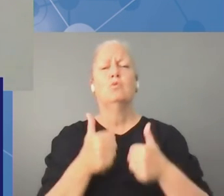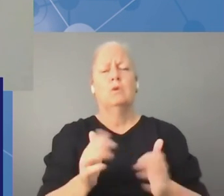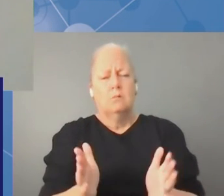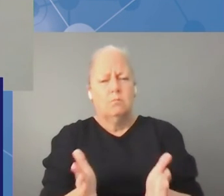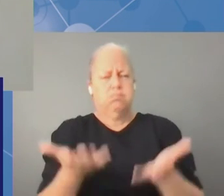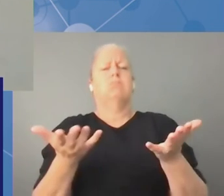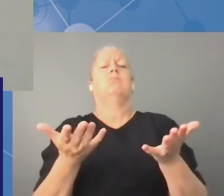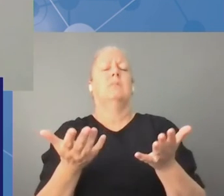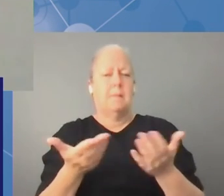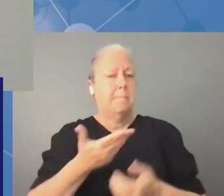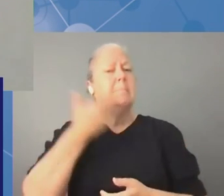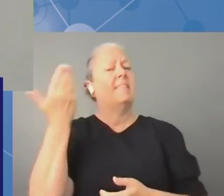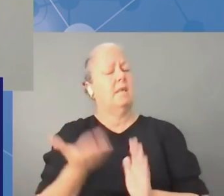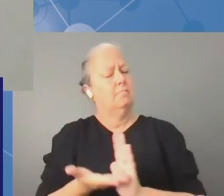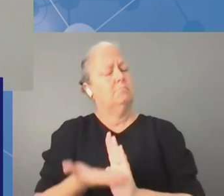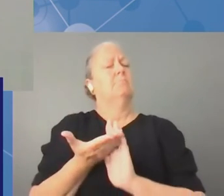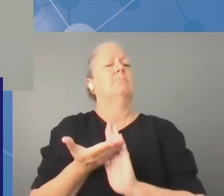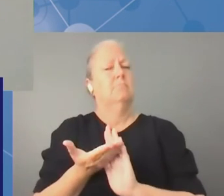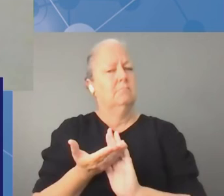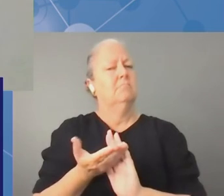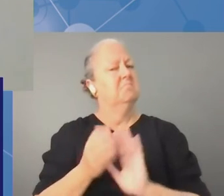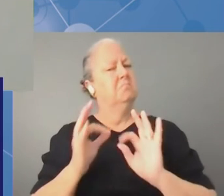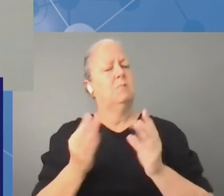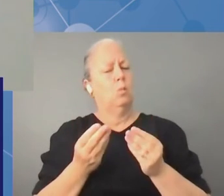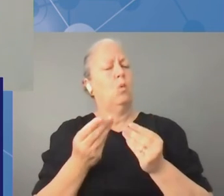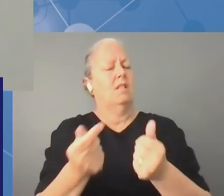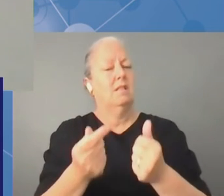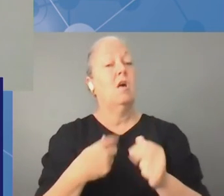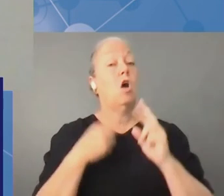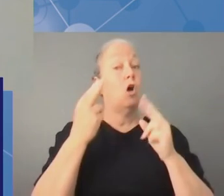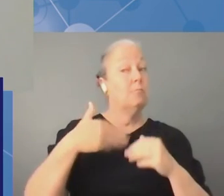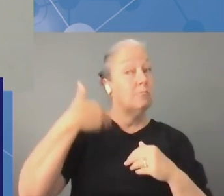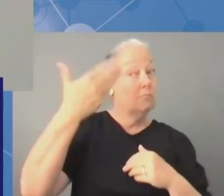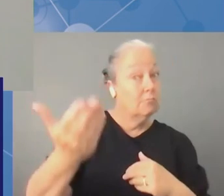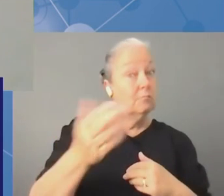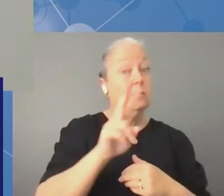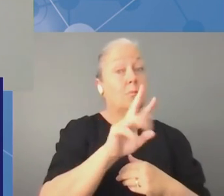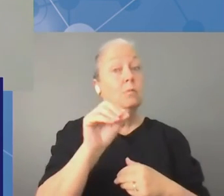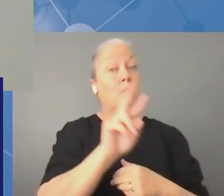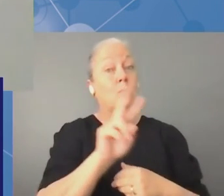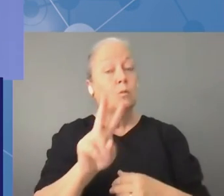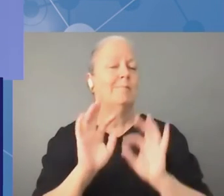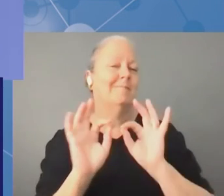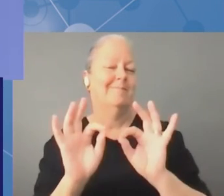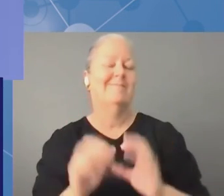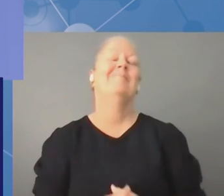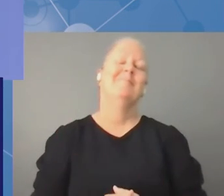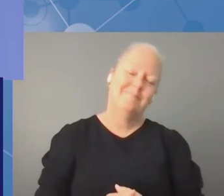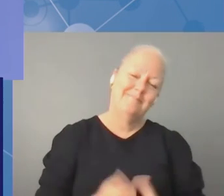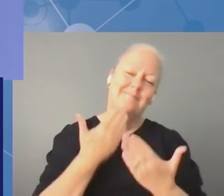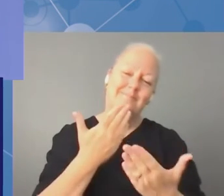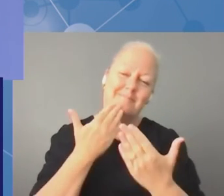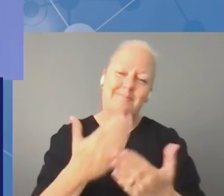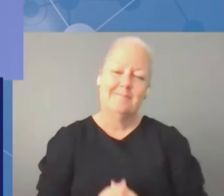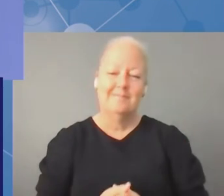tema relacionado con la IA. Así que creo que esta cumbre digital ha sido un encuentro de muy alto nivel. Espero que este alto nivel